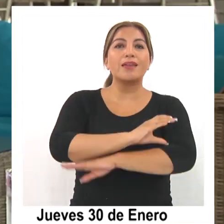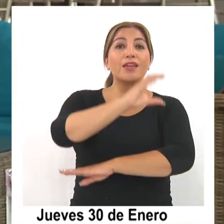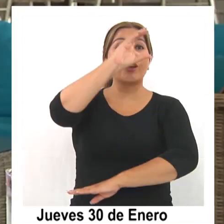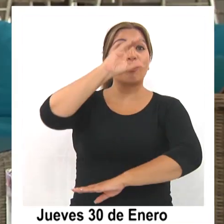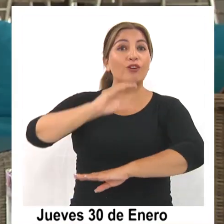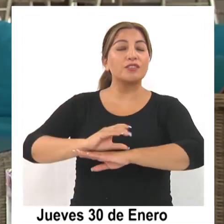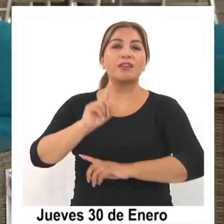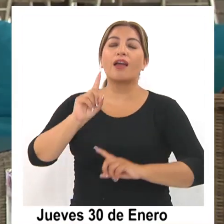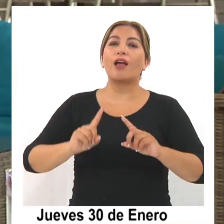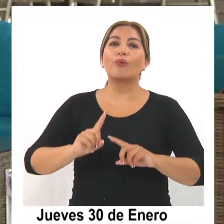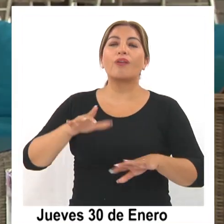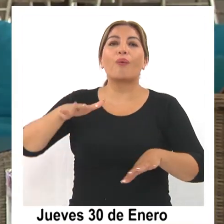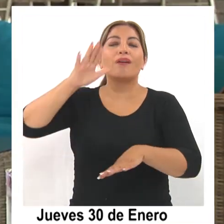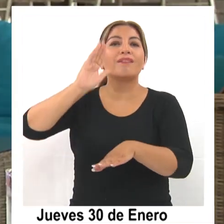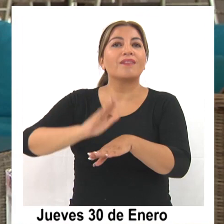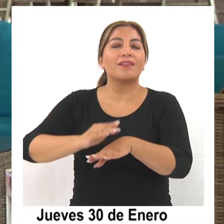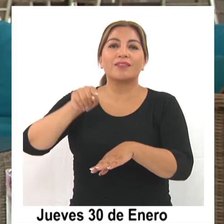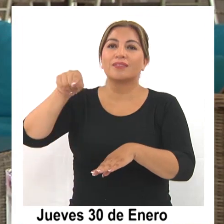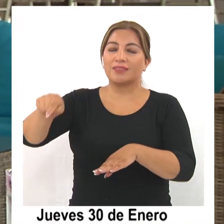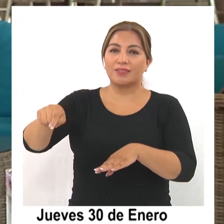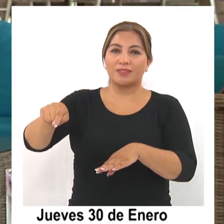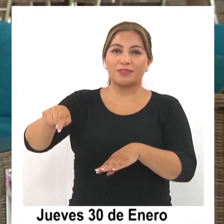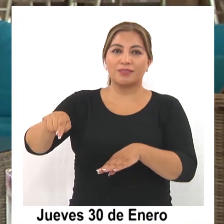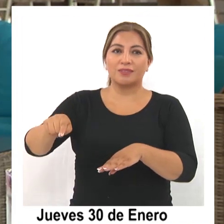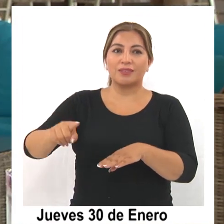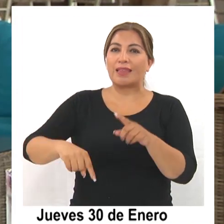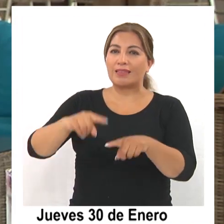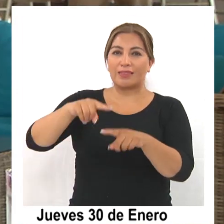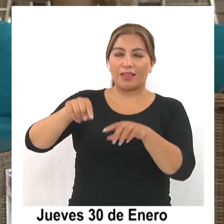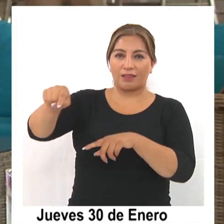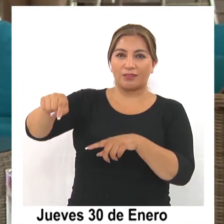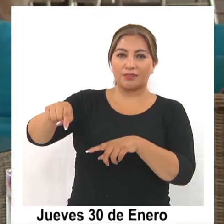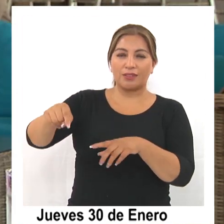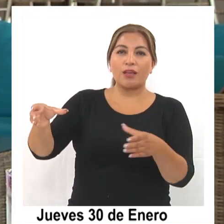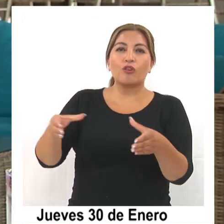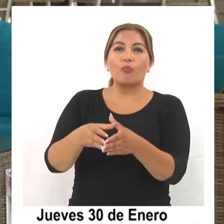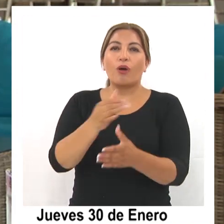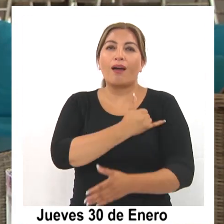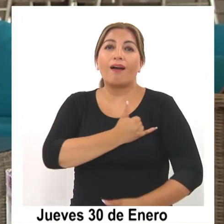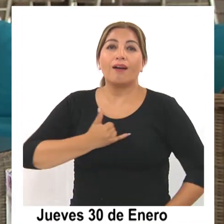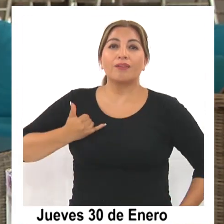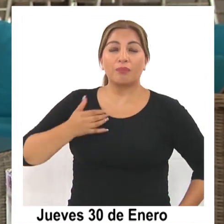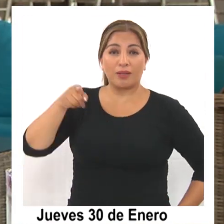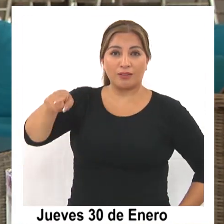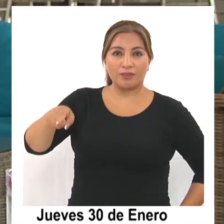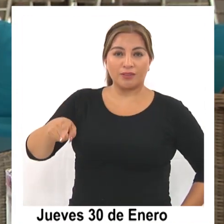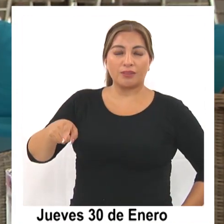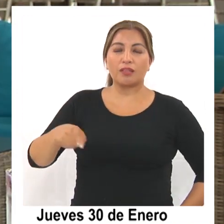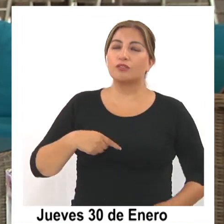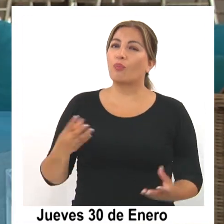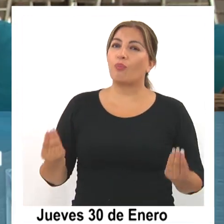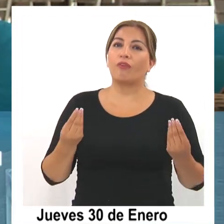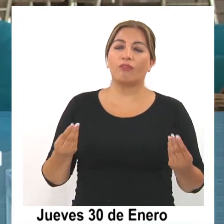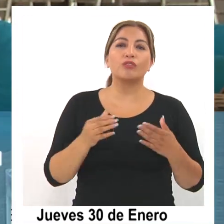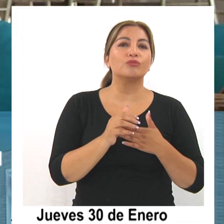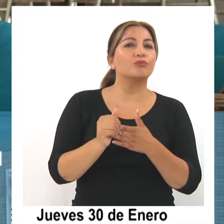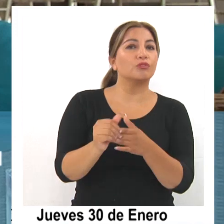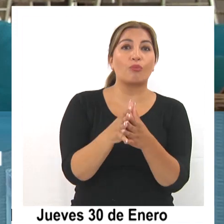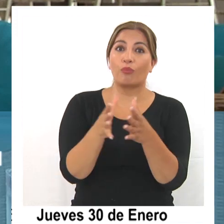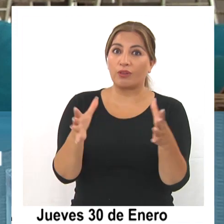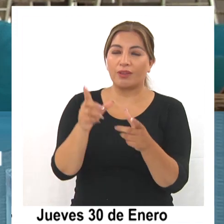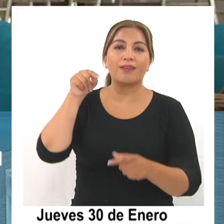Colchane hay algunos centros termales que están dentro de las tierras de comunidades aymaras y que tienen un potencial turístico